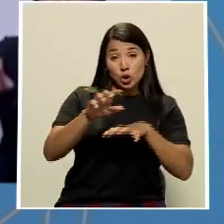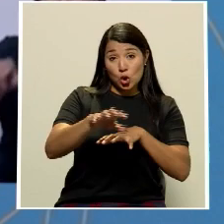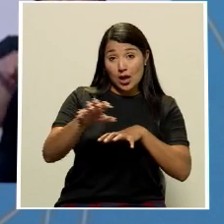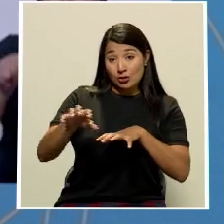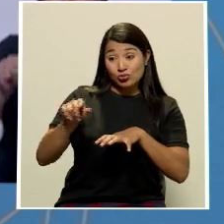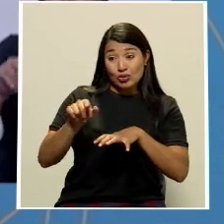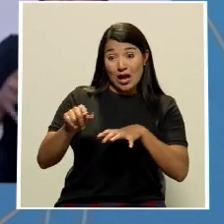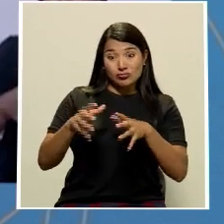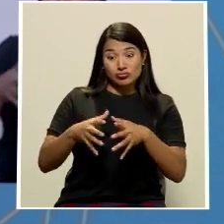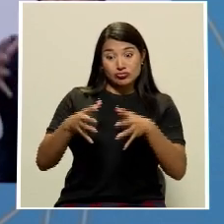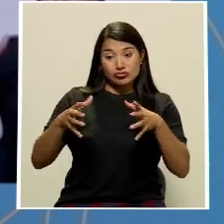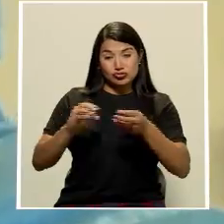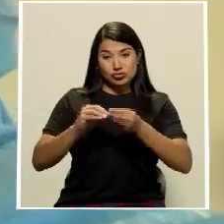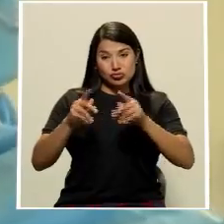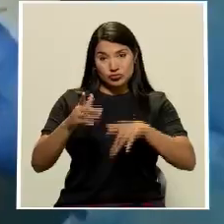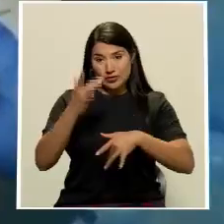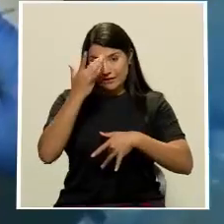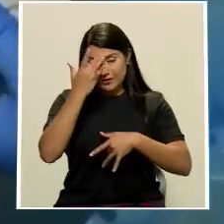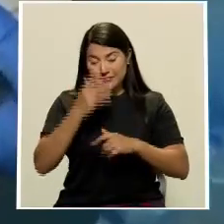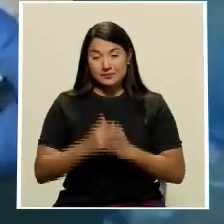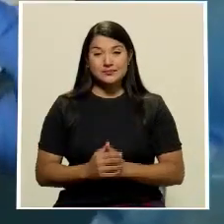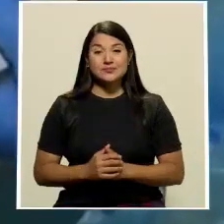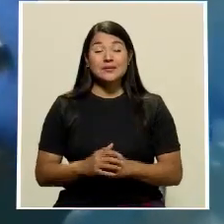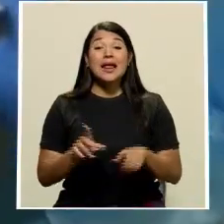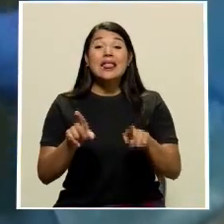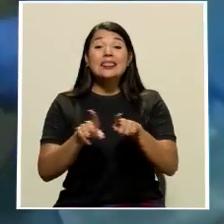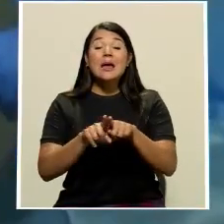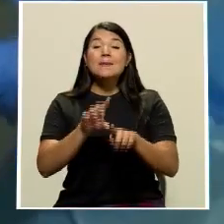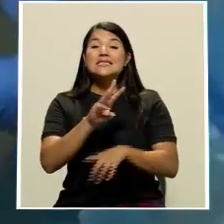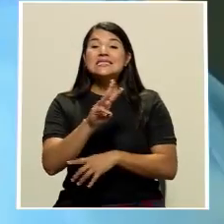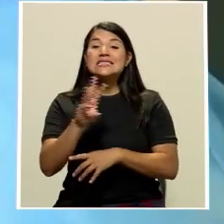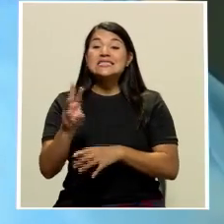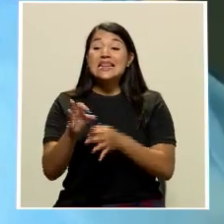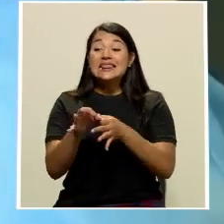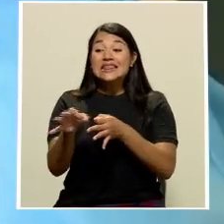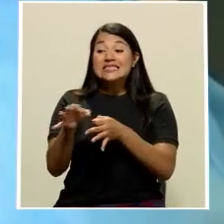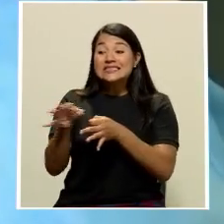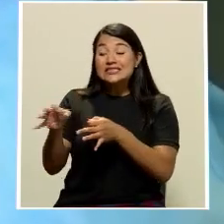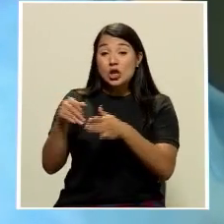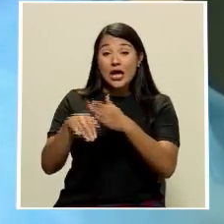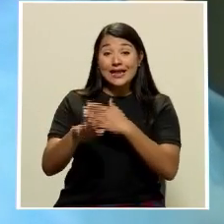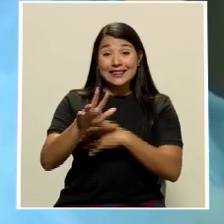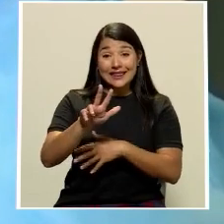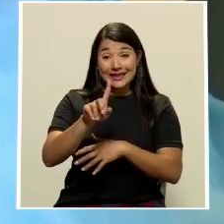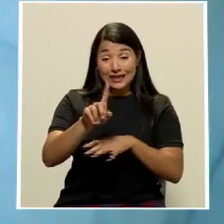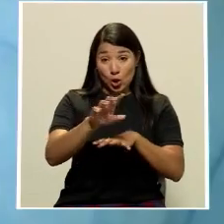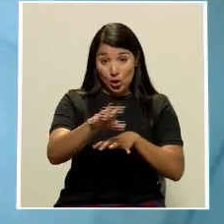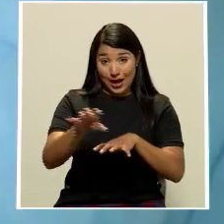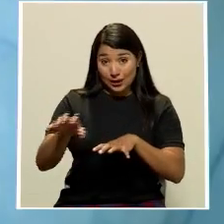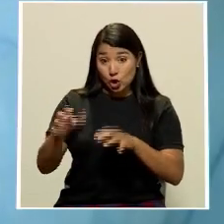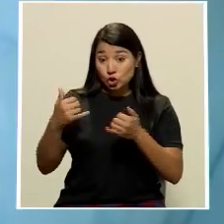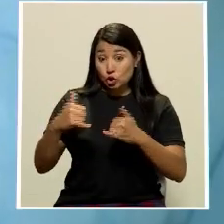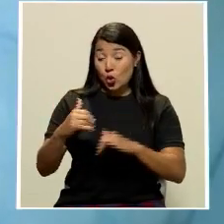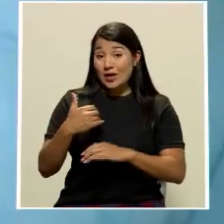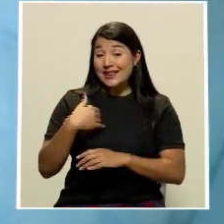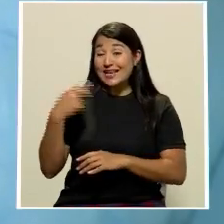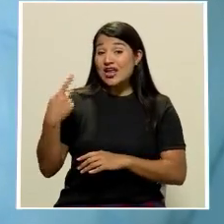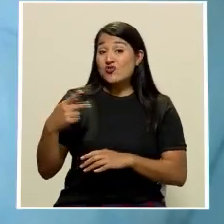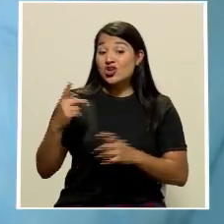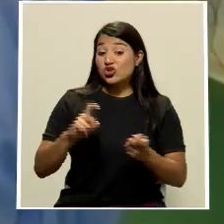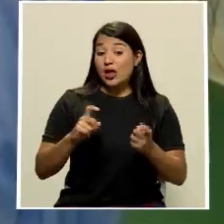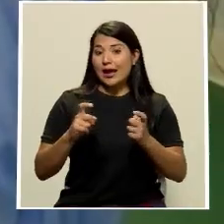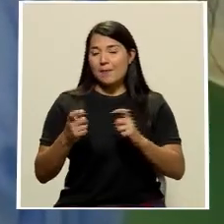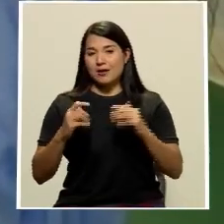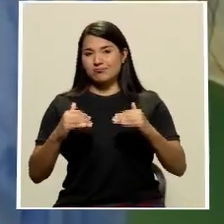incremento importante que se ha dado de casos. Además, 66 distritos de 31 cantones mantienen el riesgo de enfrentar una alerta